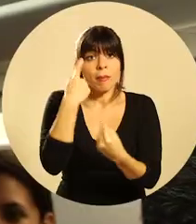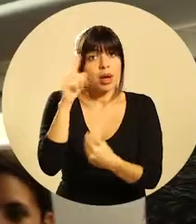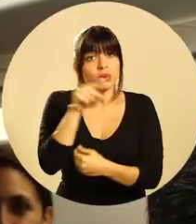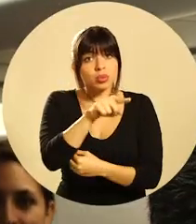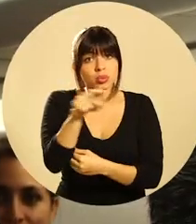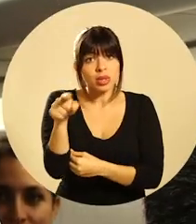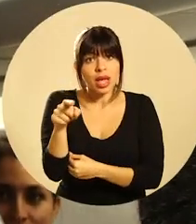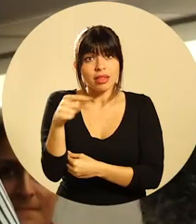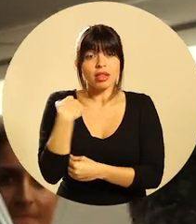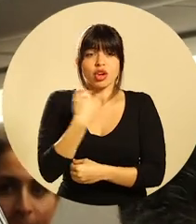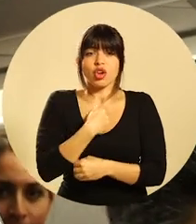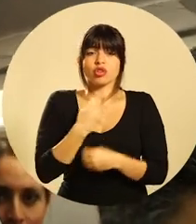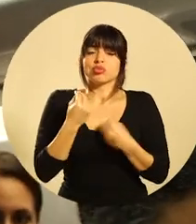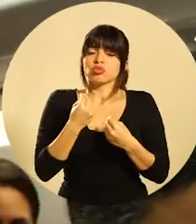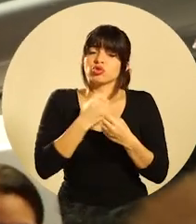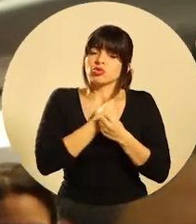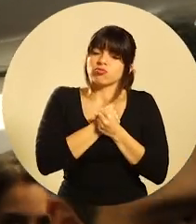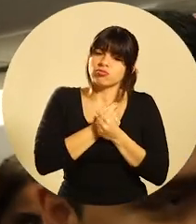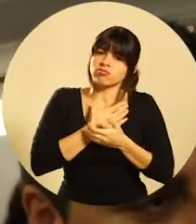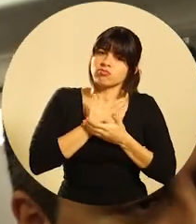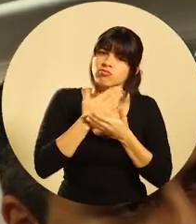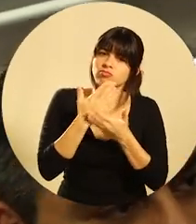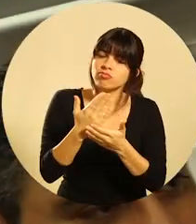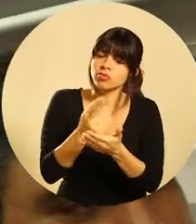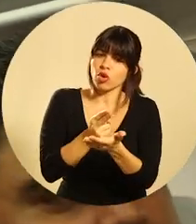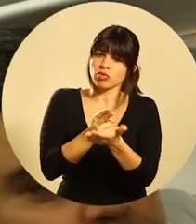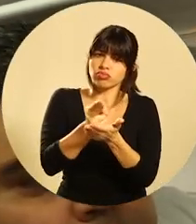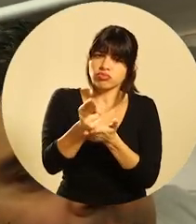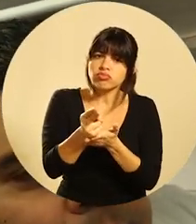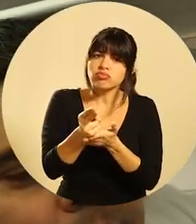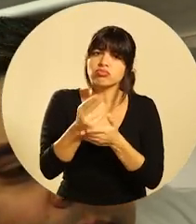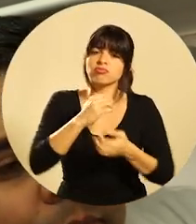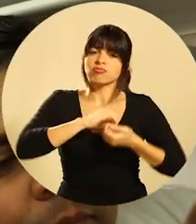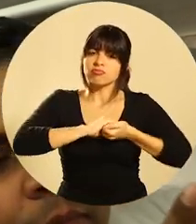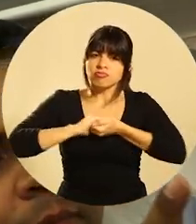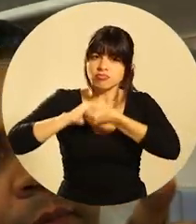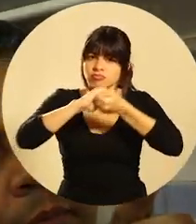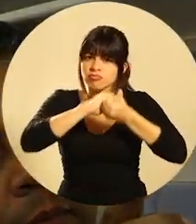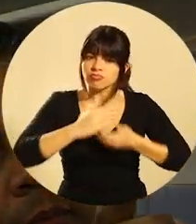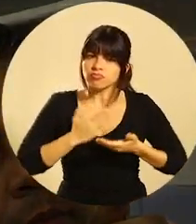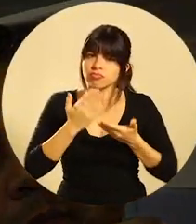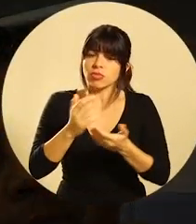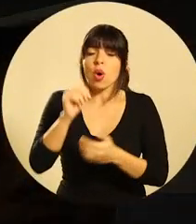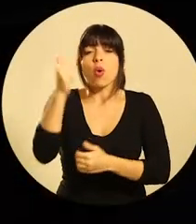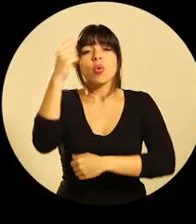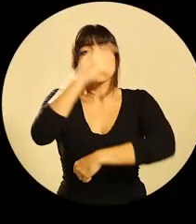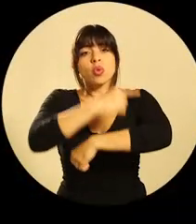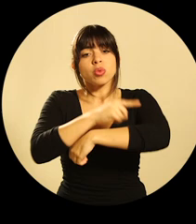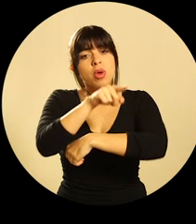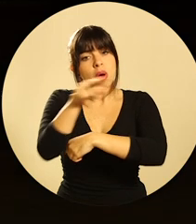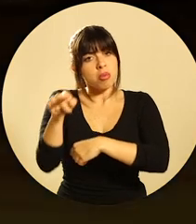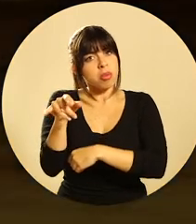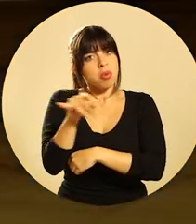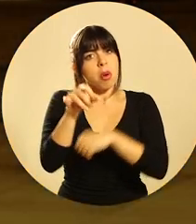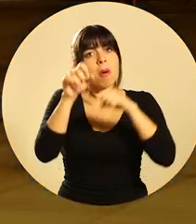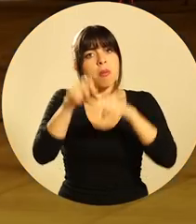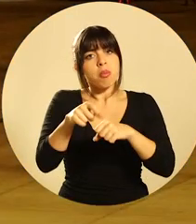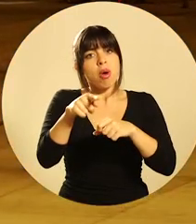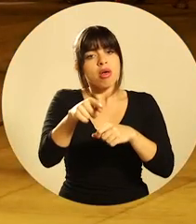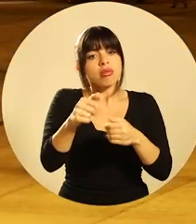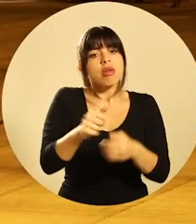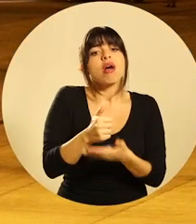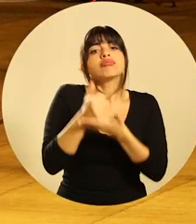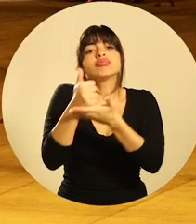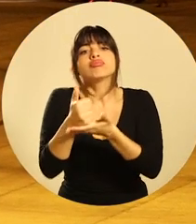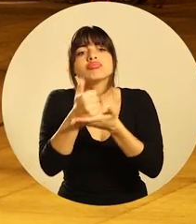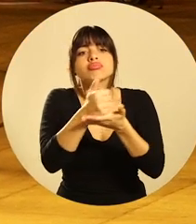por ustedes, que lo hemos hecho con cariño, con sinceridad, con solidaridad, algún día ustedes también la